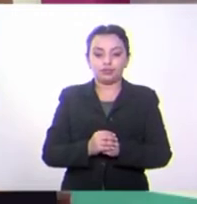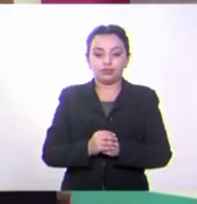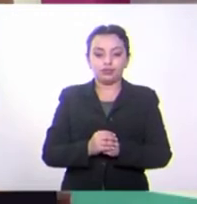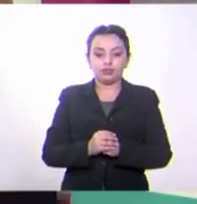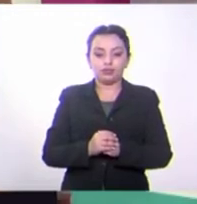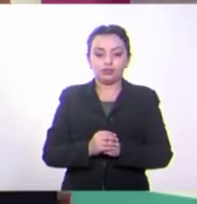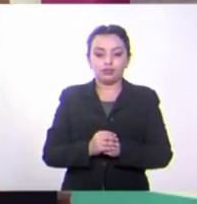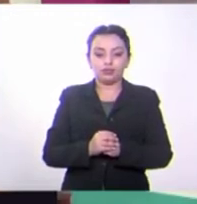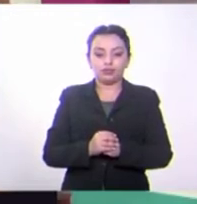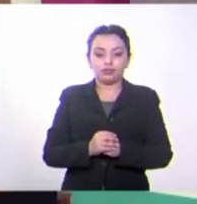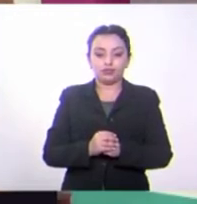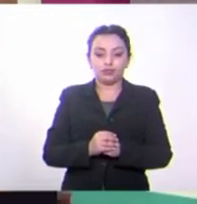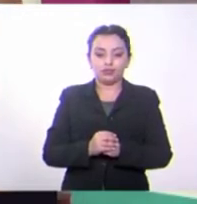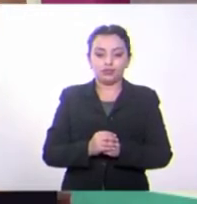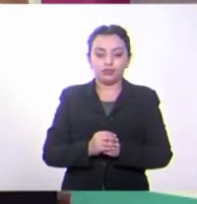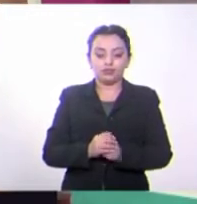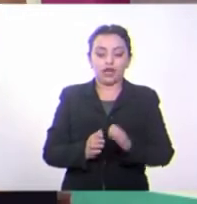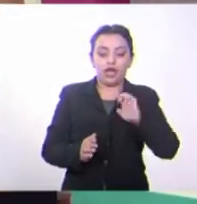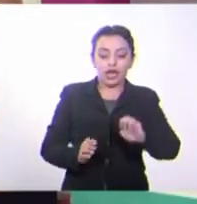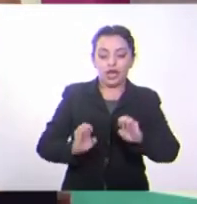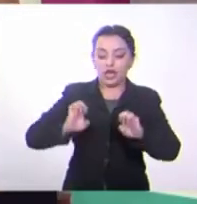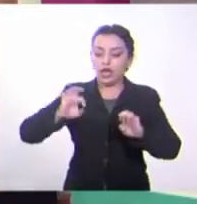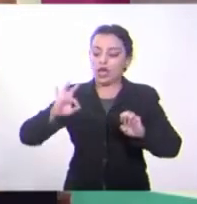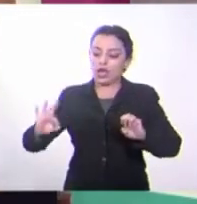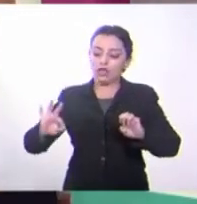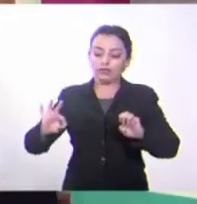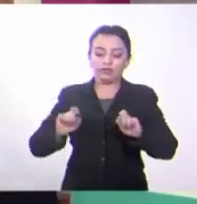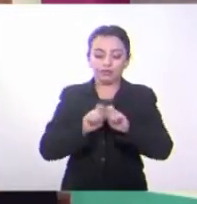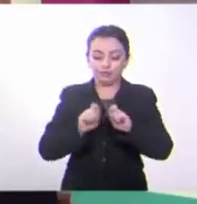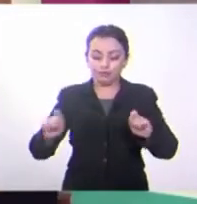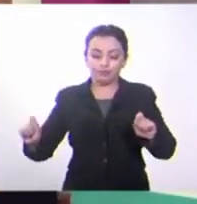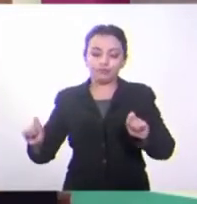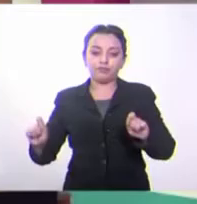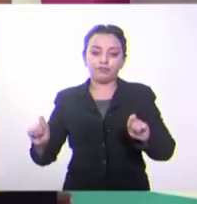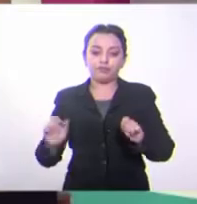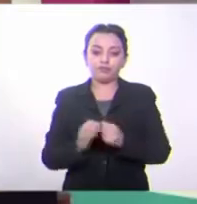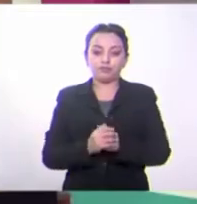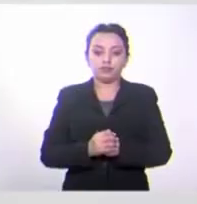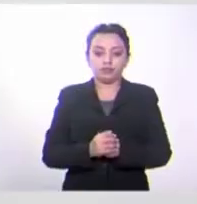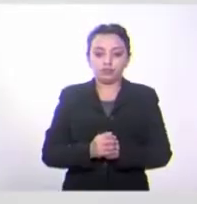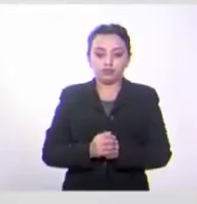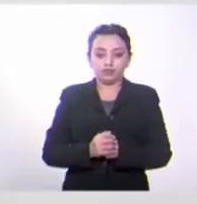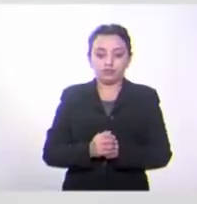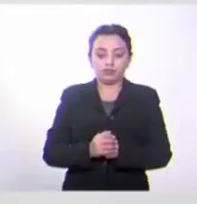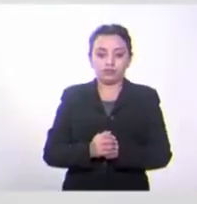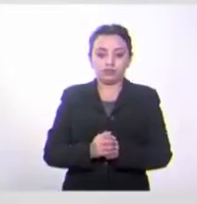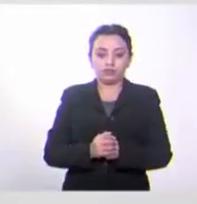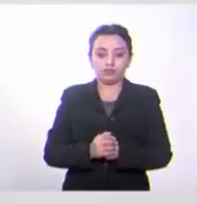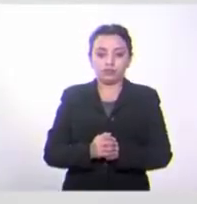lado EF. Me quedo muy pan de esta línea. EF.